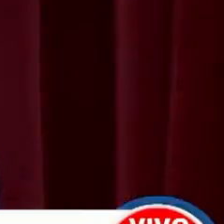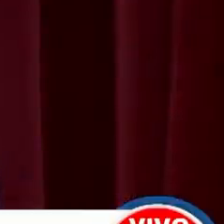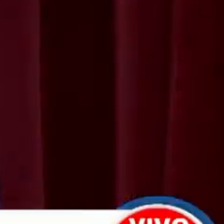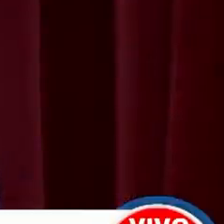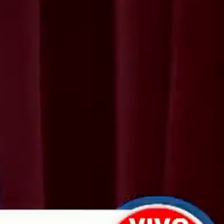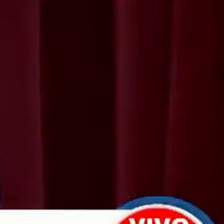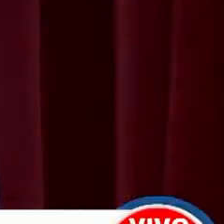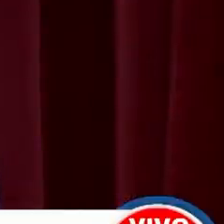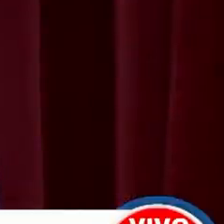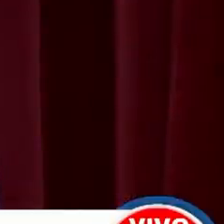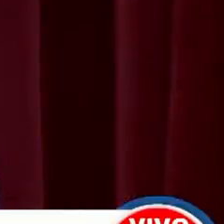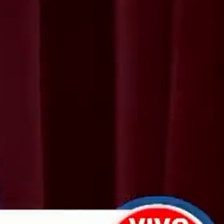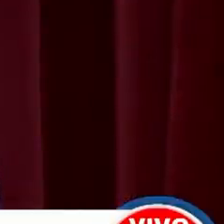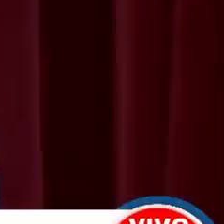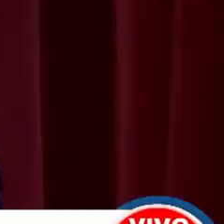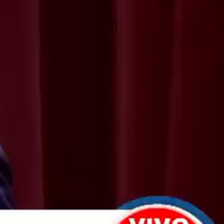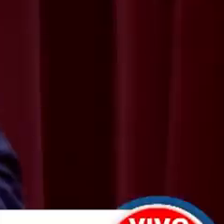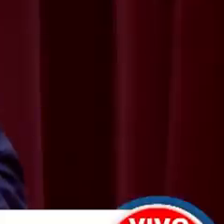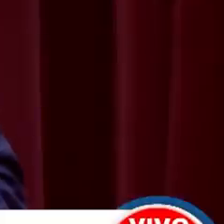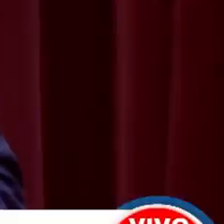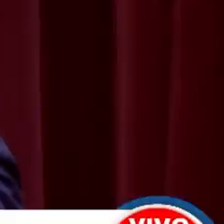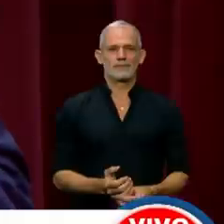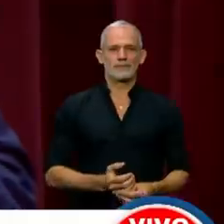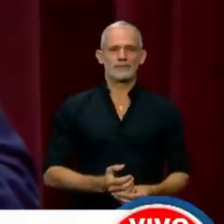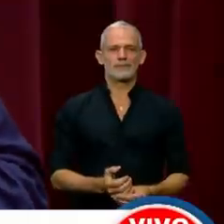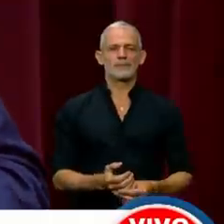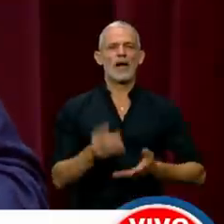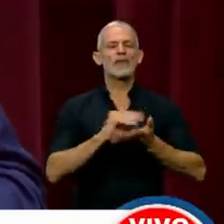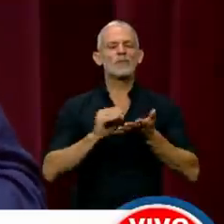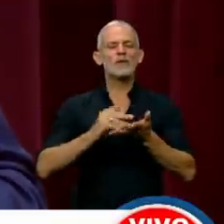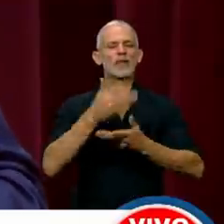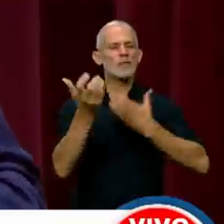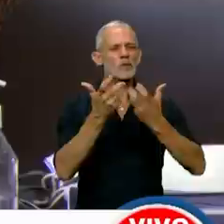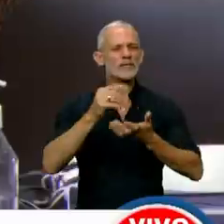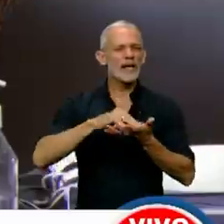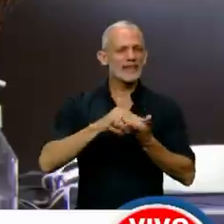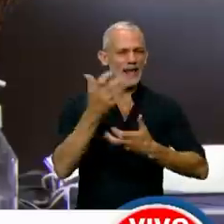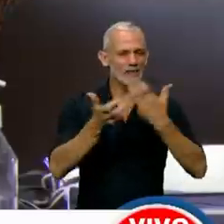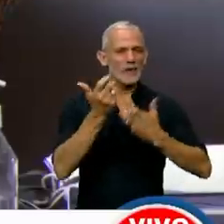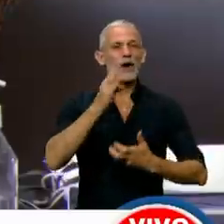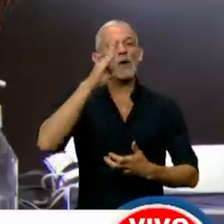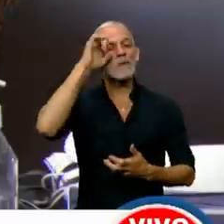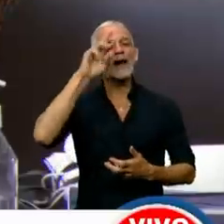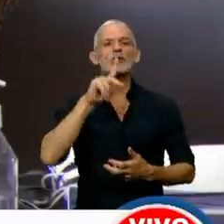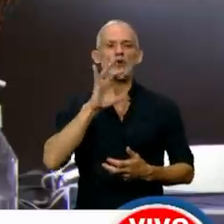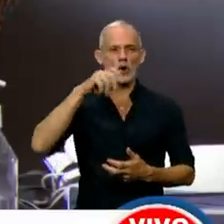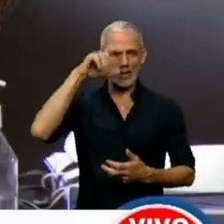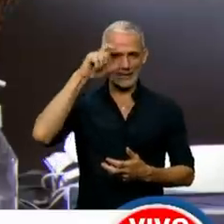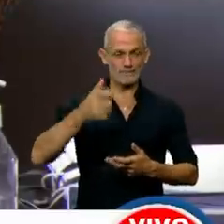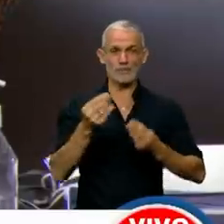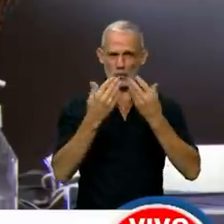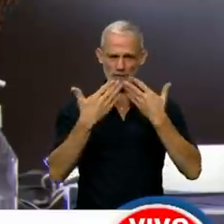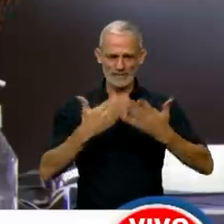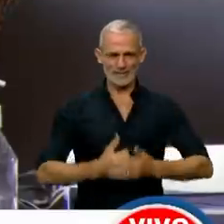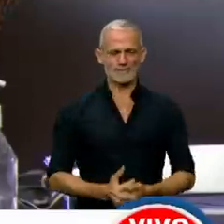tiene la palabra la diputada por la provincia de tierra del fuego rosana bertone muchas gracias señor